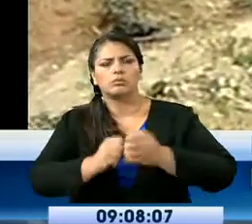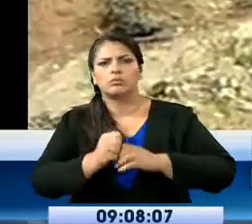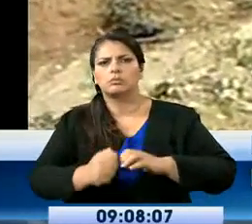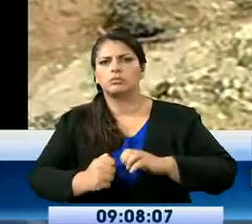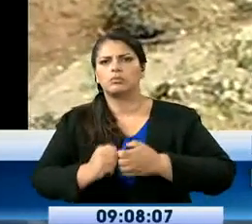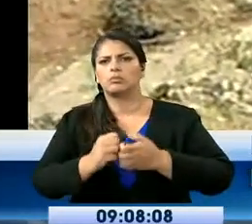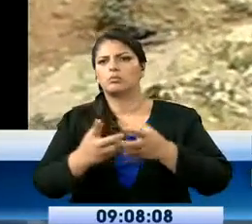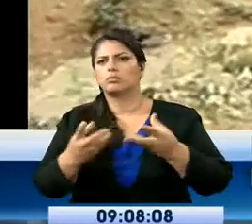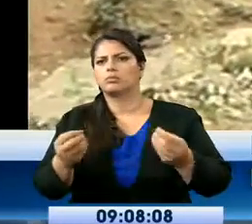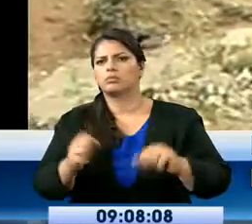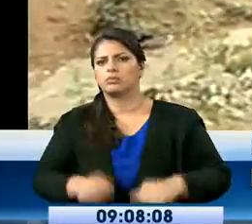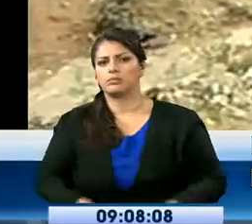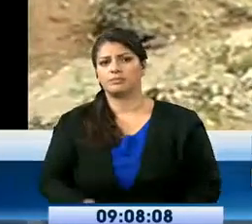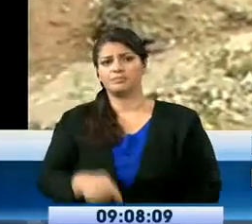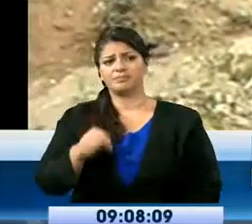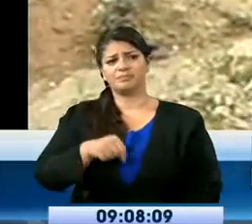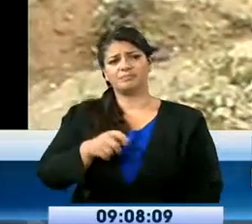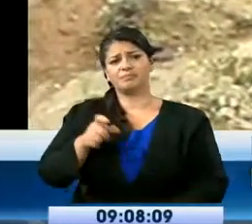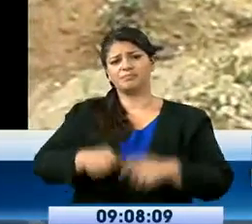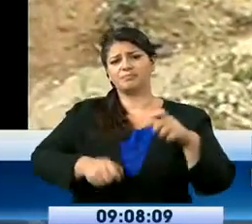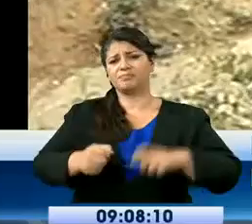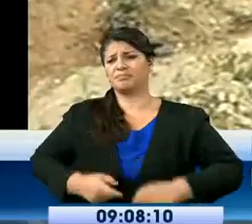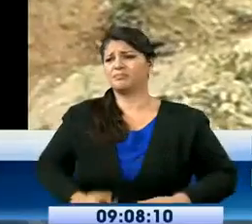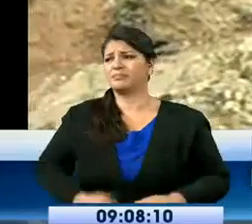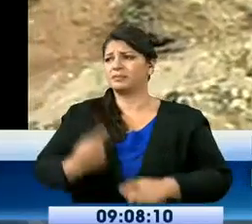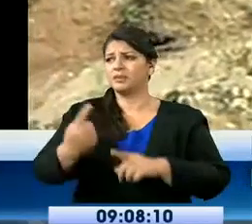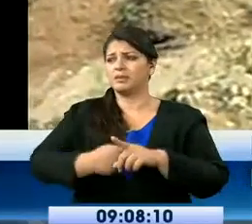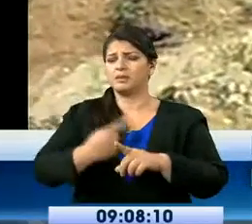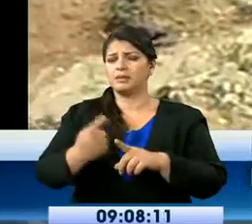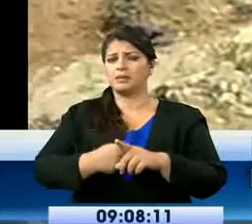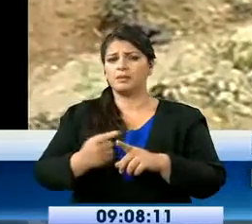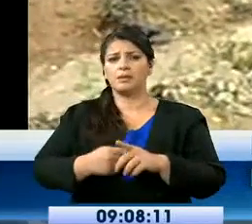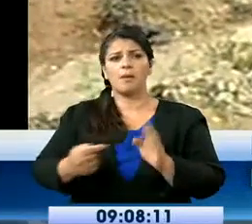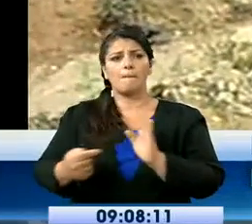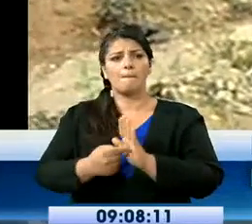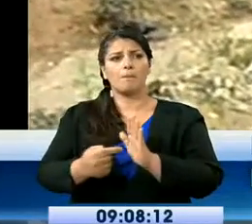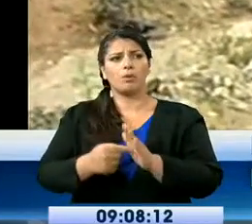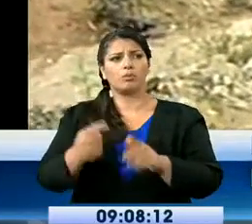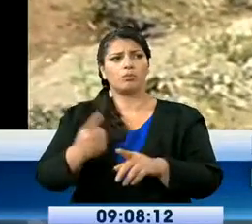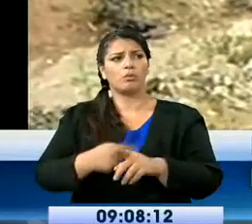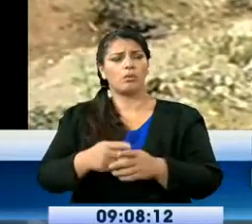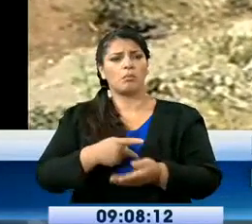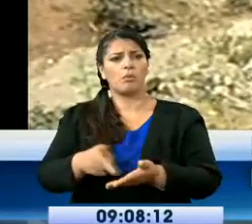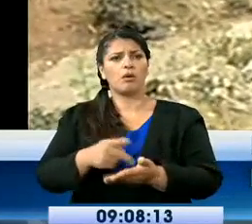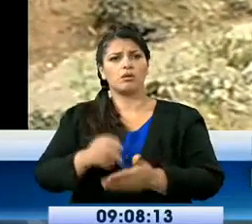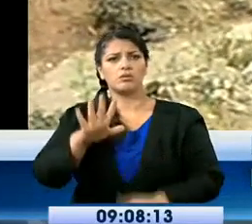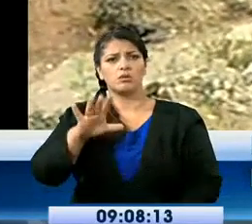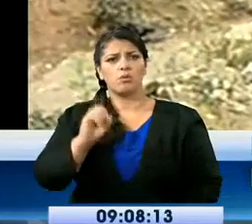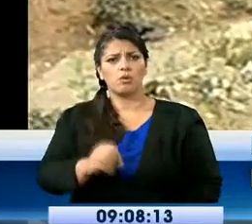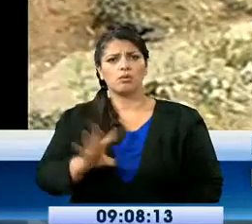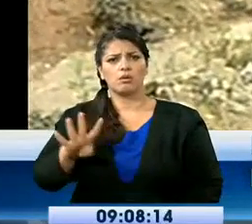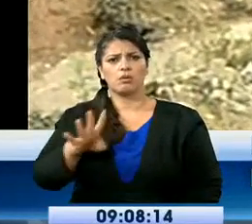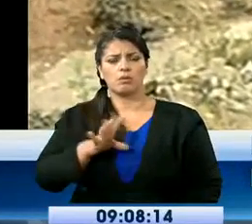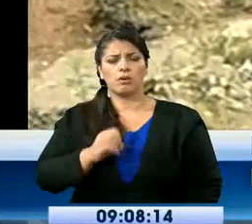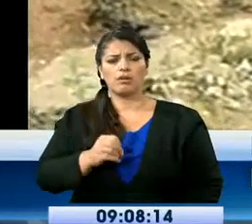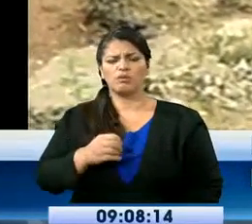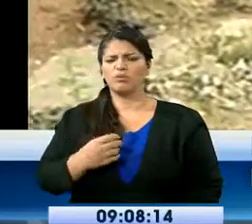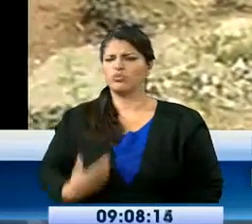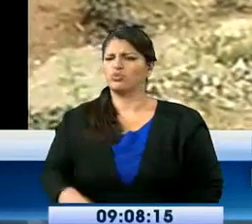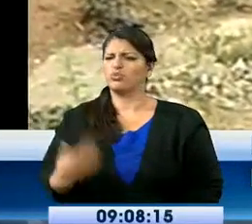lo mucho tienen una refrigeradora y ni eso, algunos. Y están pagando $50, $40. Hugo,